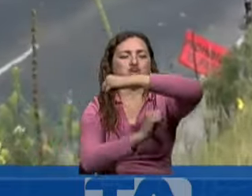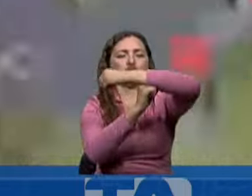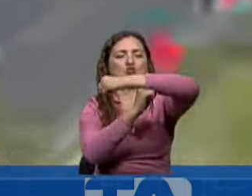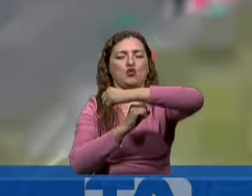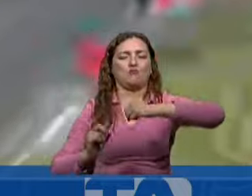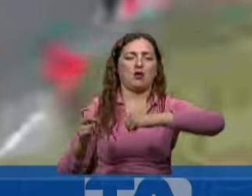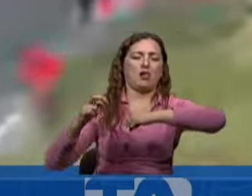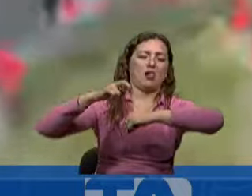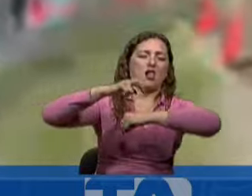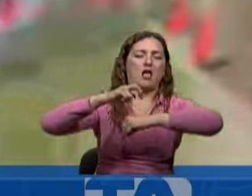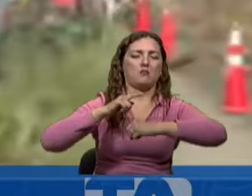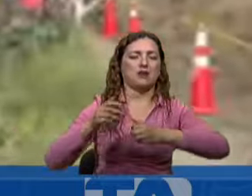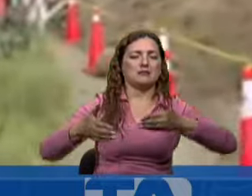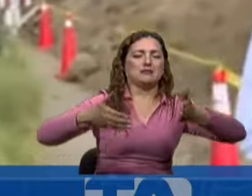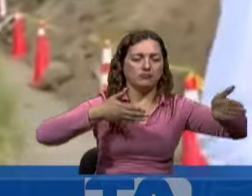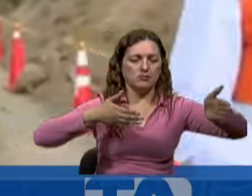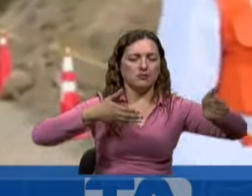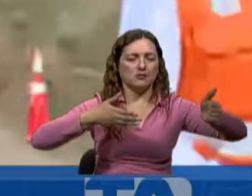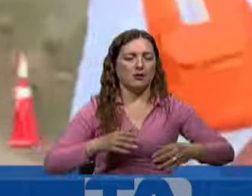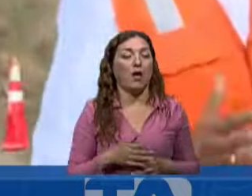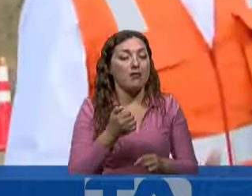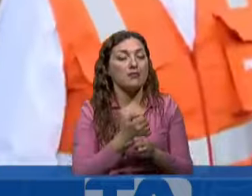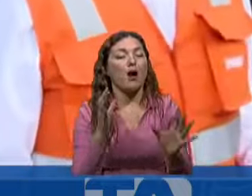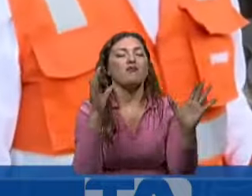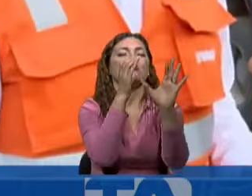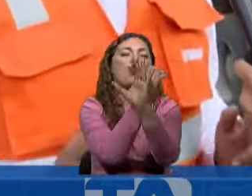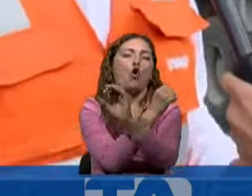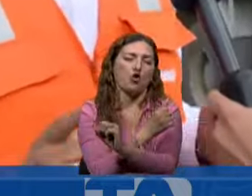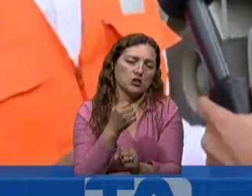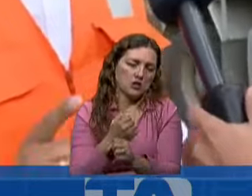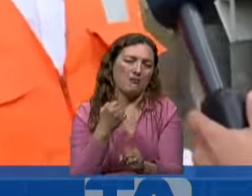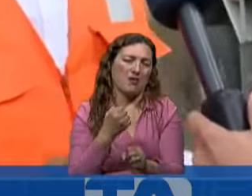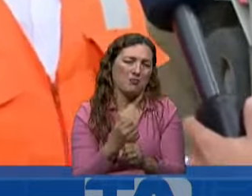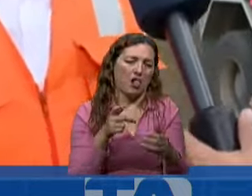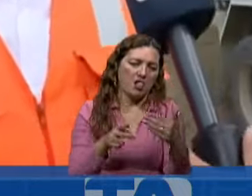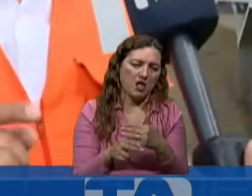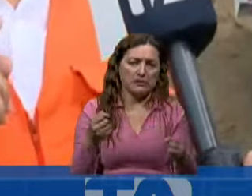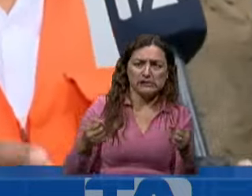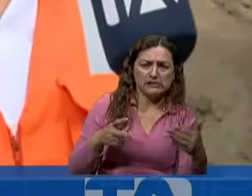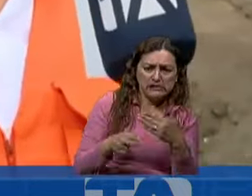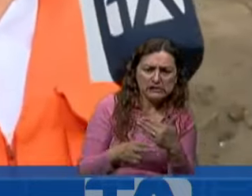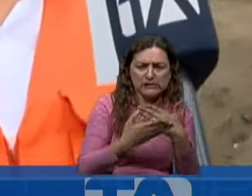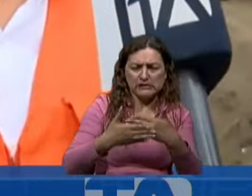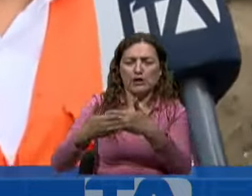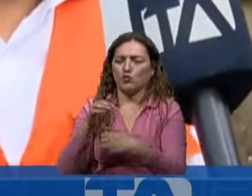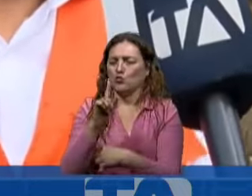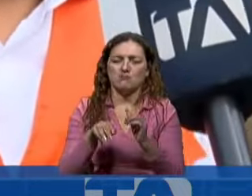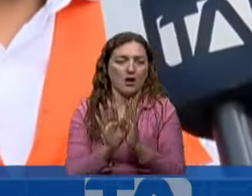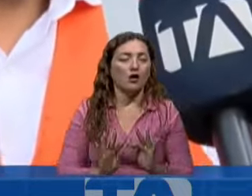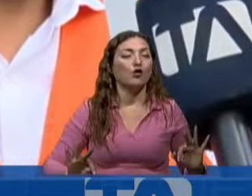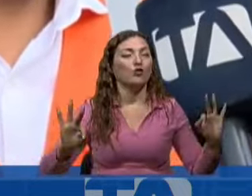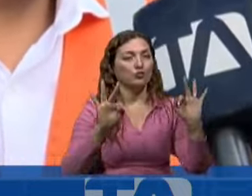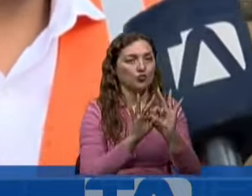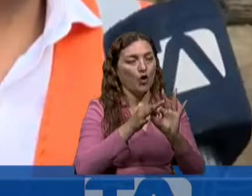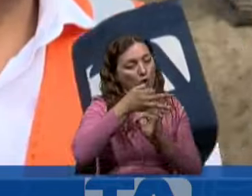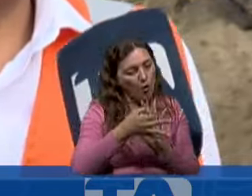cierre total. De todos modos, nosotros estos trabajos los vamos a hacer en la noche para no interrumpir en el tráfico y eso es muy importante destacar, que para